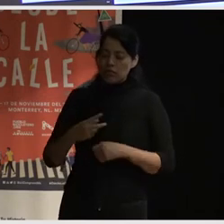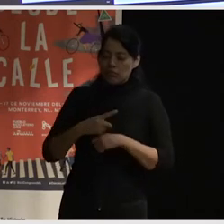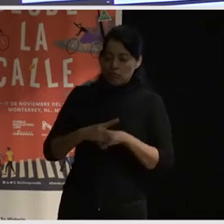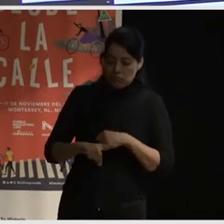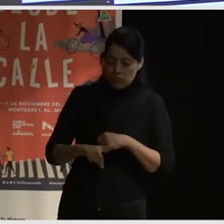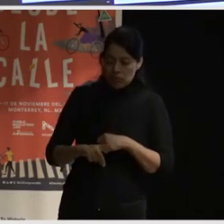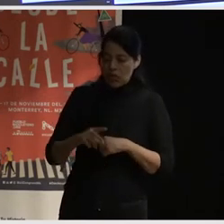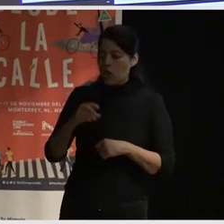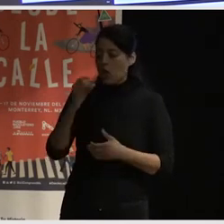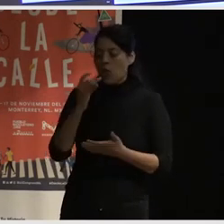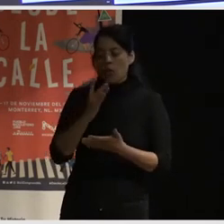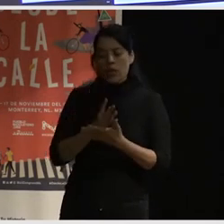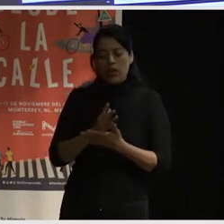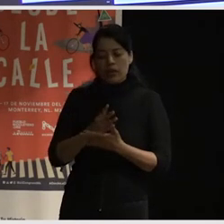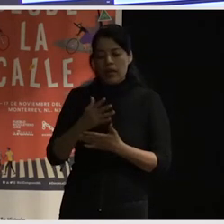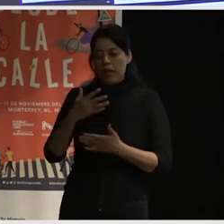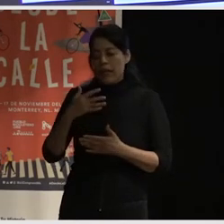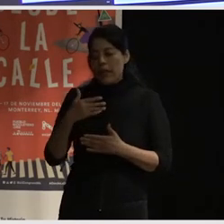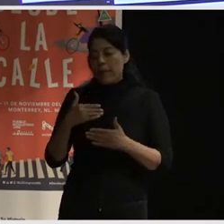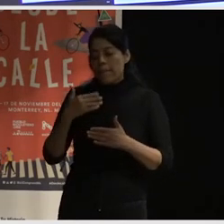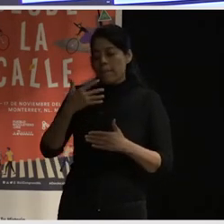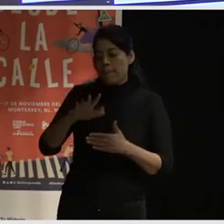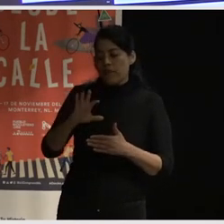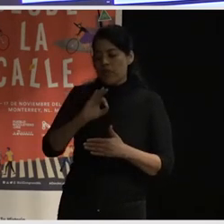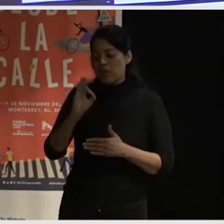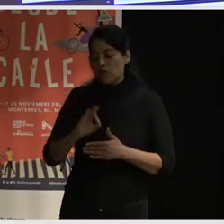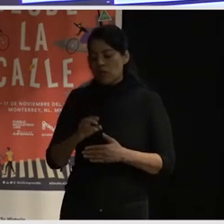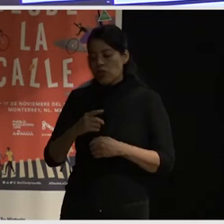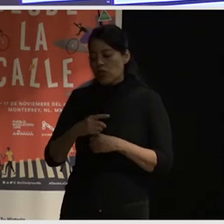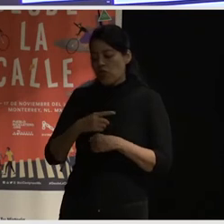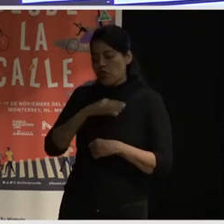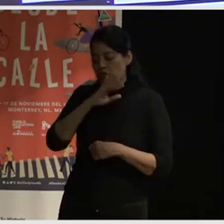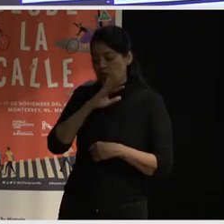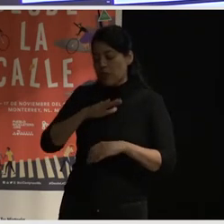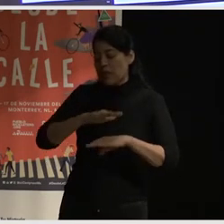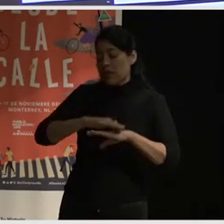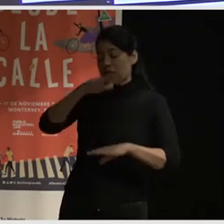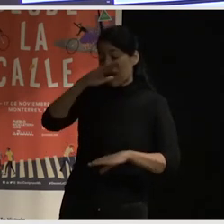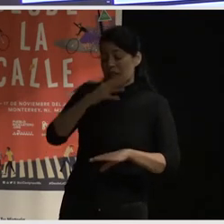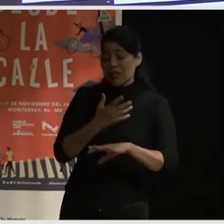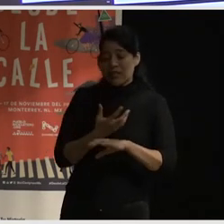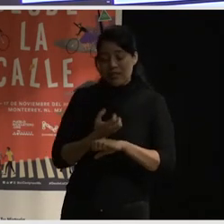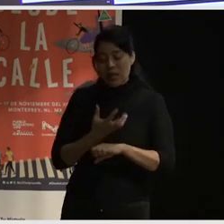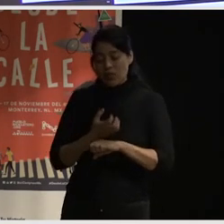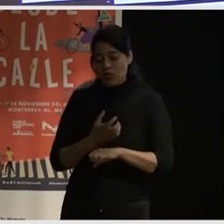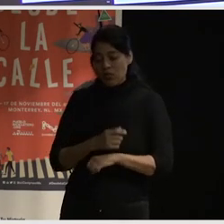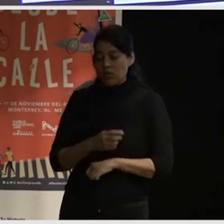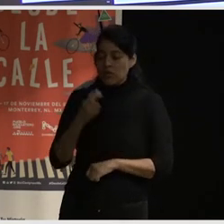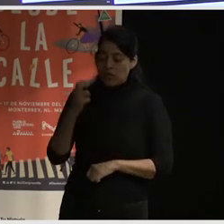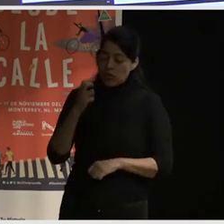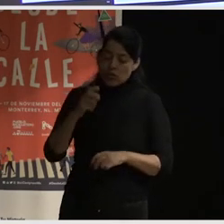contaminado eeuu entonces es un tema o sea que se tiene que